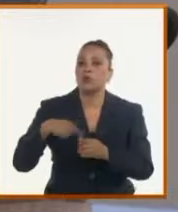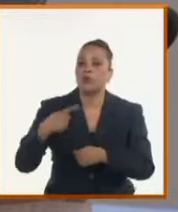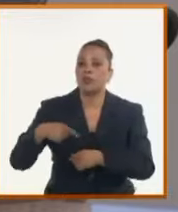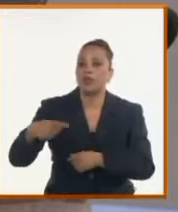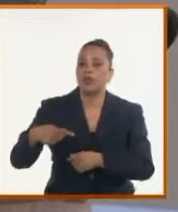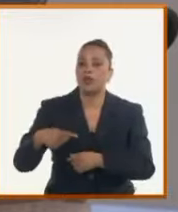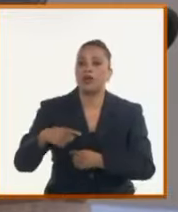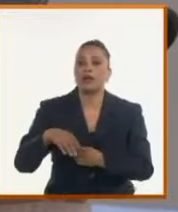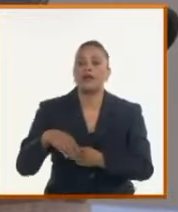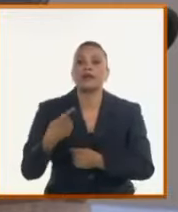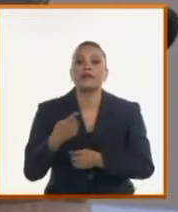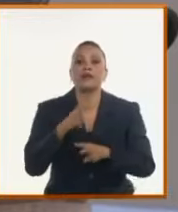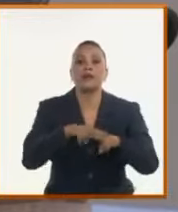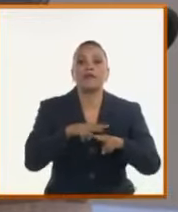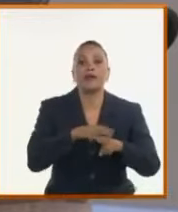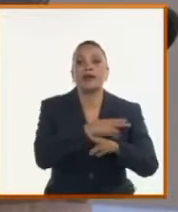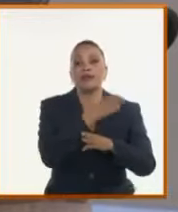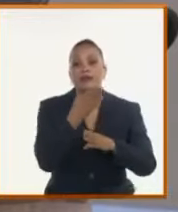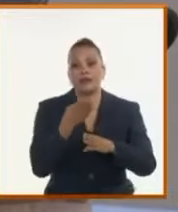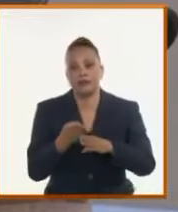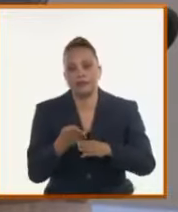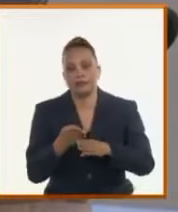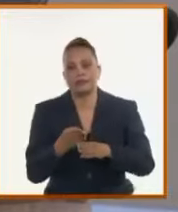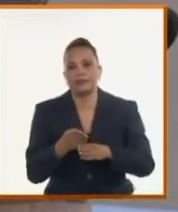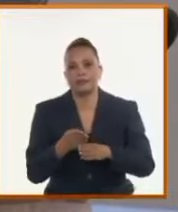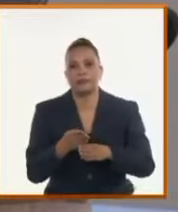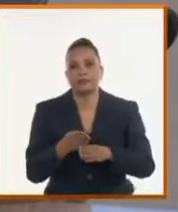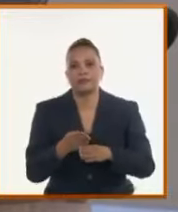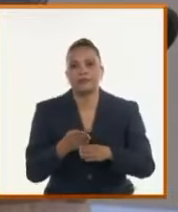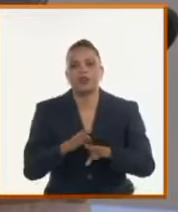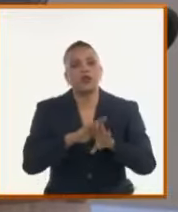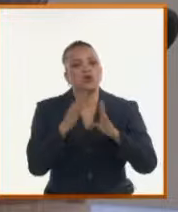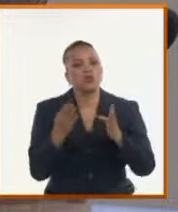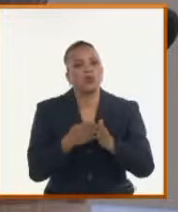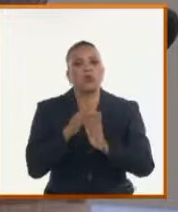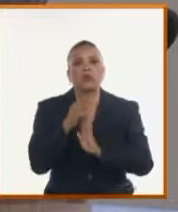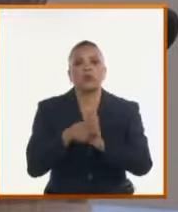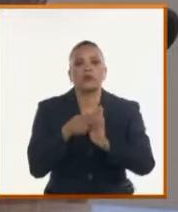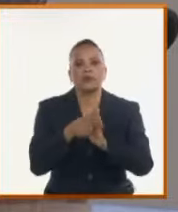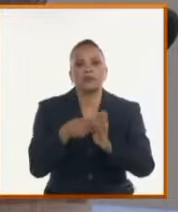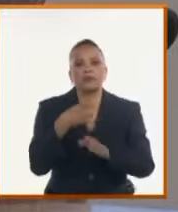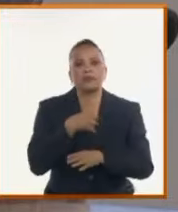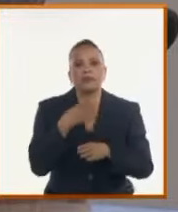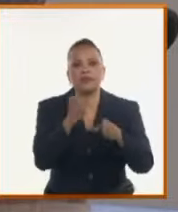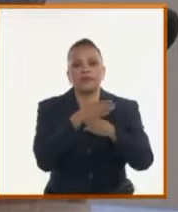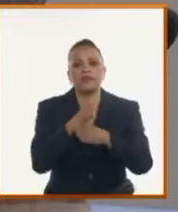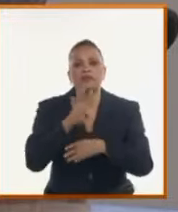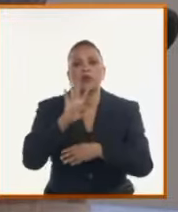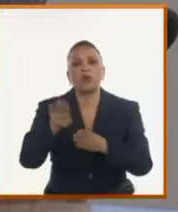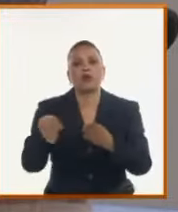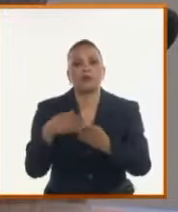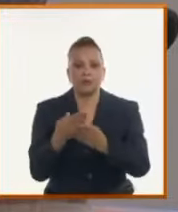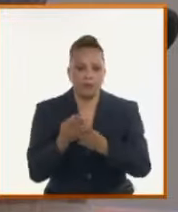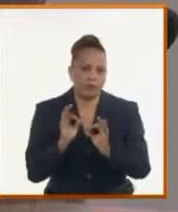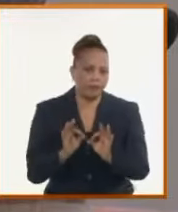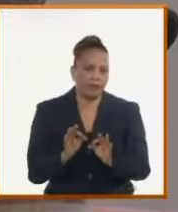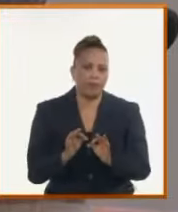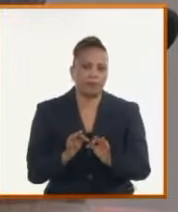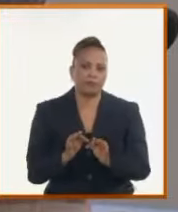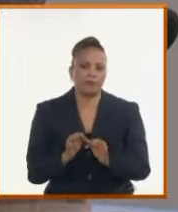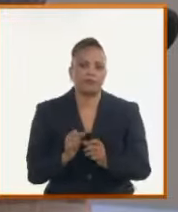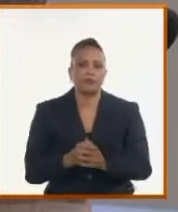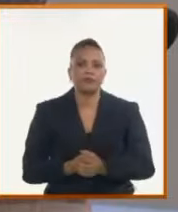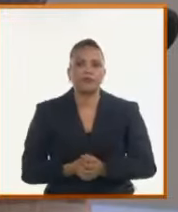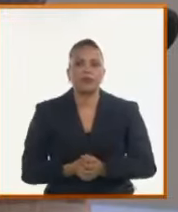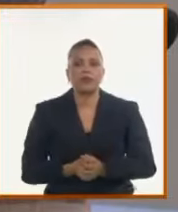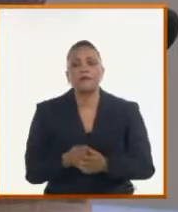y hacia la capital que los trenes tienen un una diferencia de 4 días no Siendo así